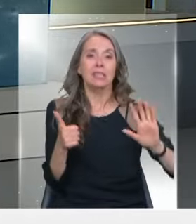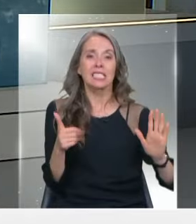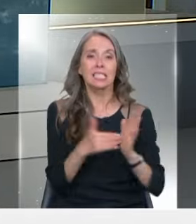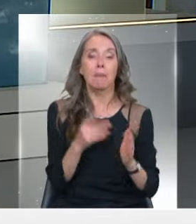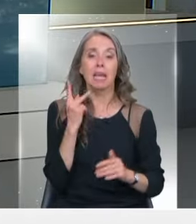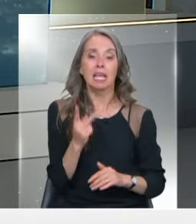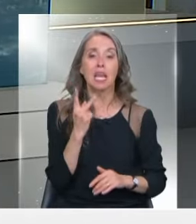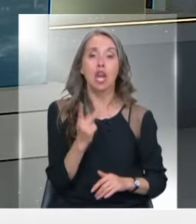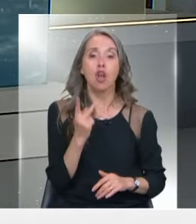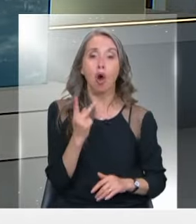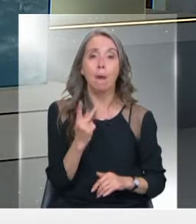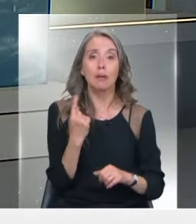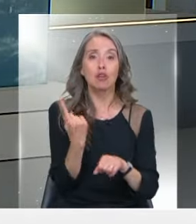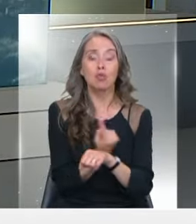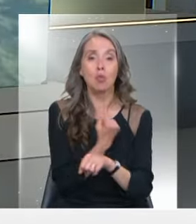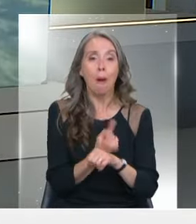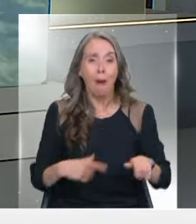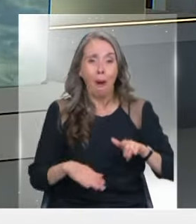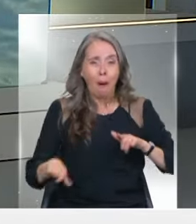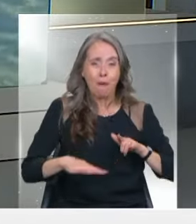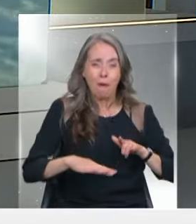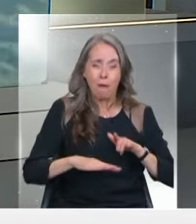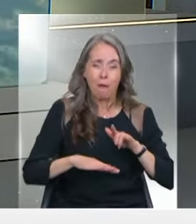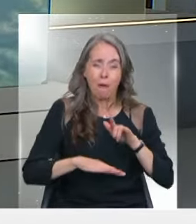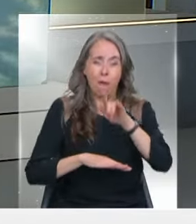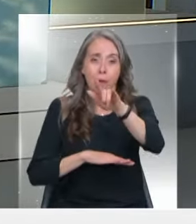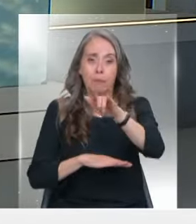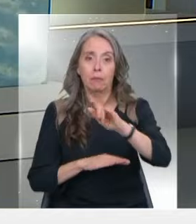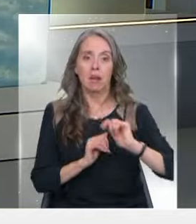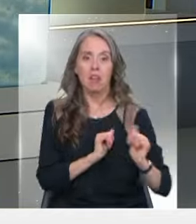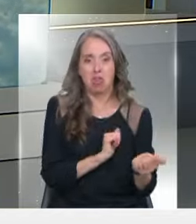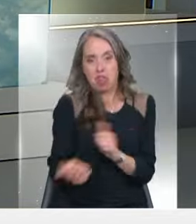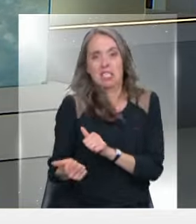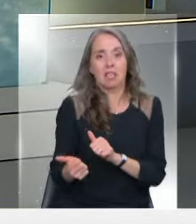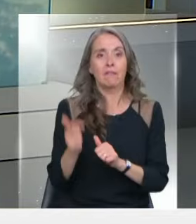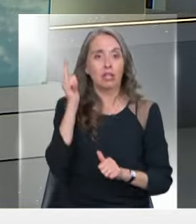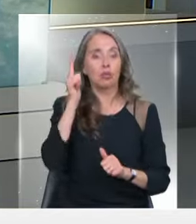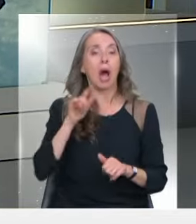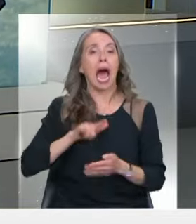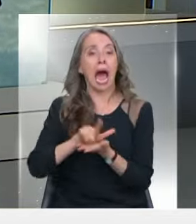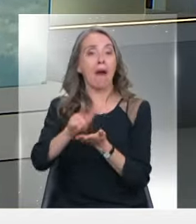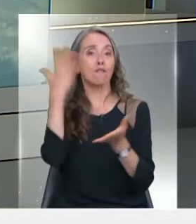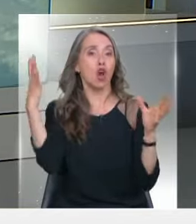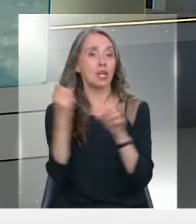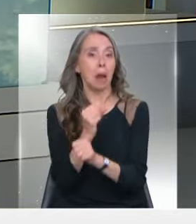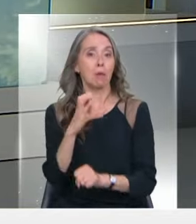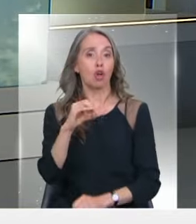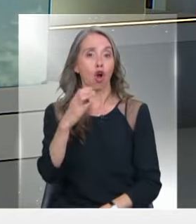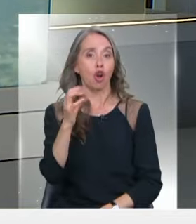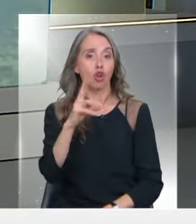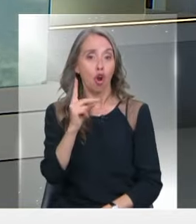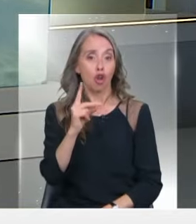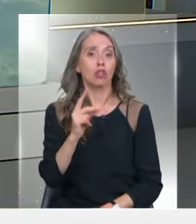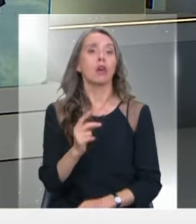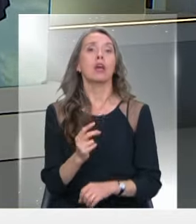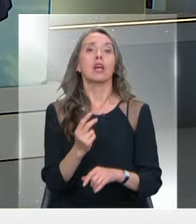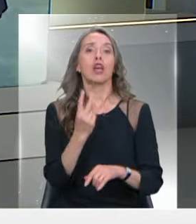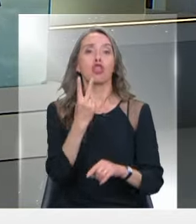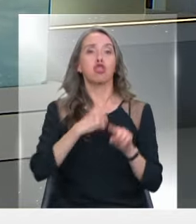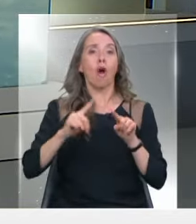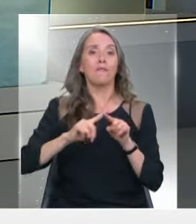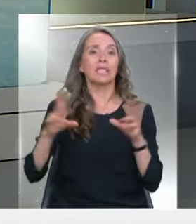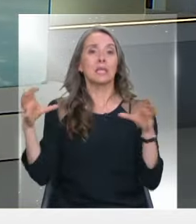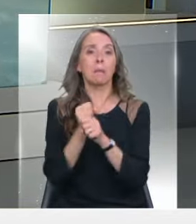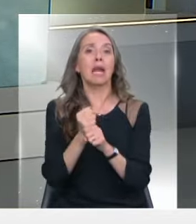6.000 kilómetros por hora. Esto es increíble, se está desafiando todo esto. El Concorde tenía velocidades impresionantes, 2 veces la velocidad del sonido,